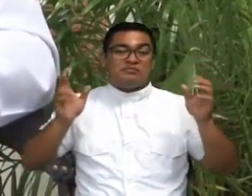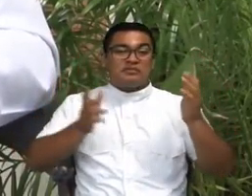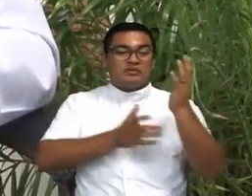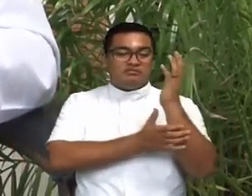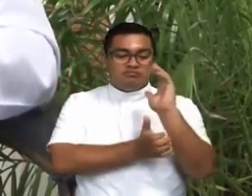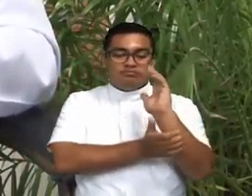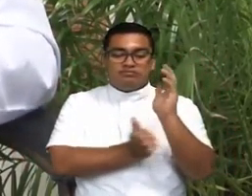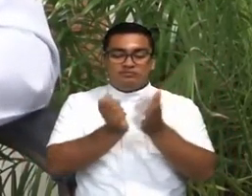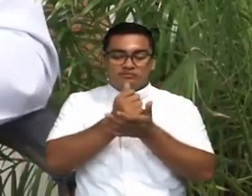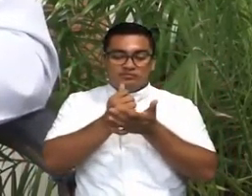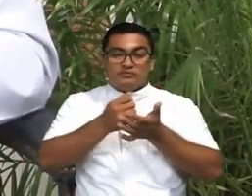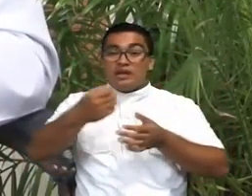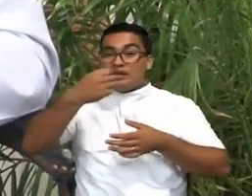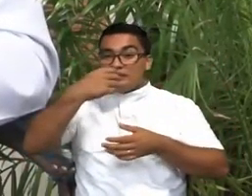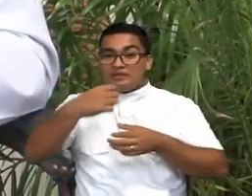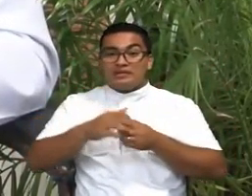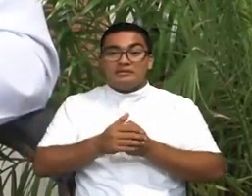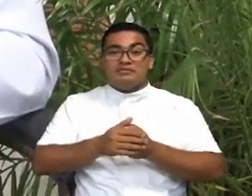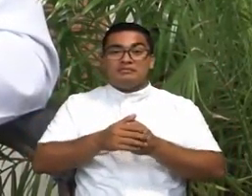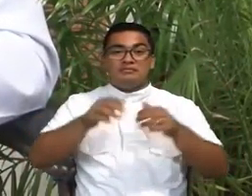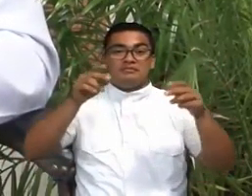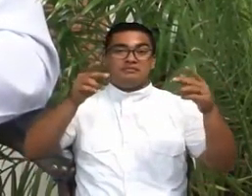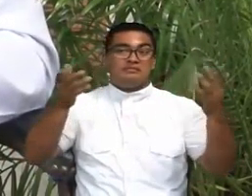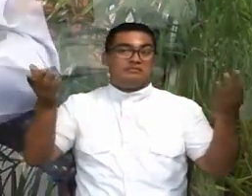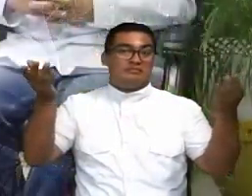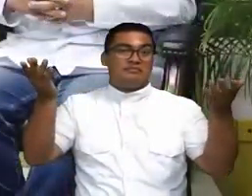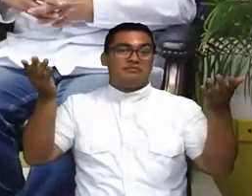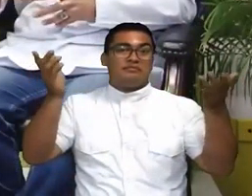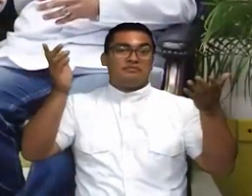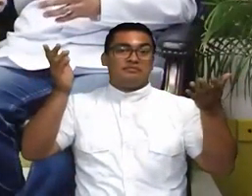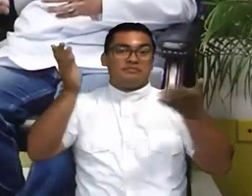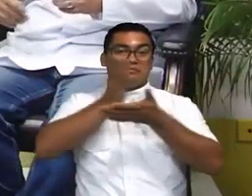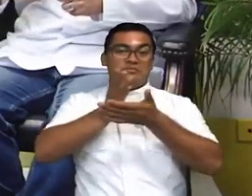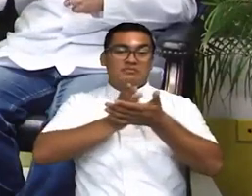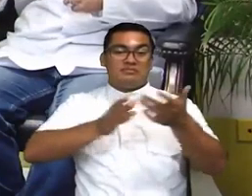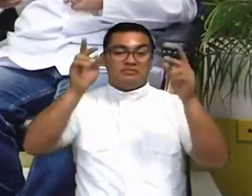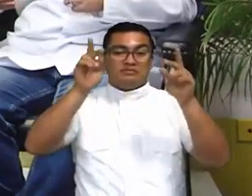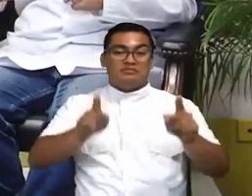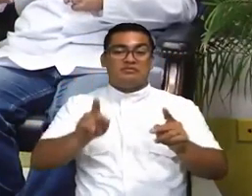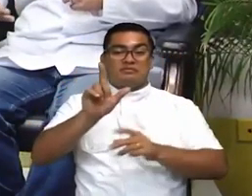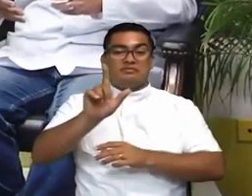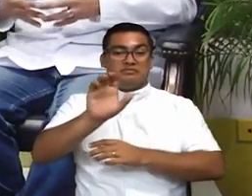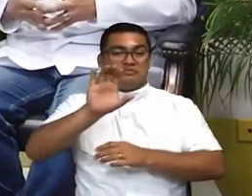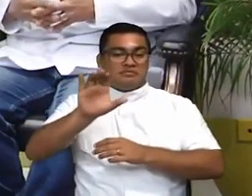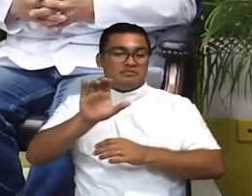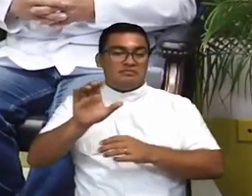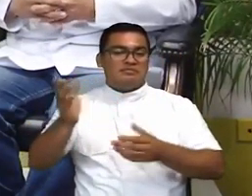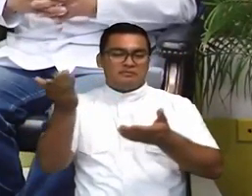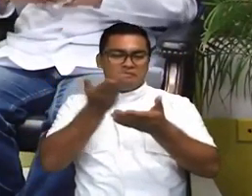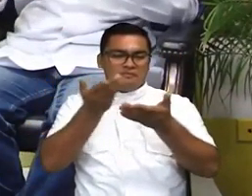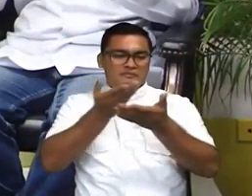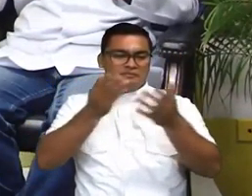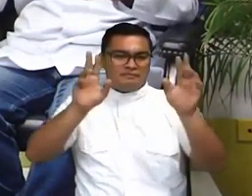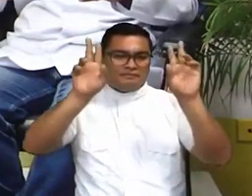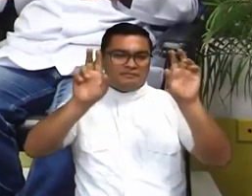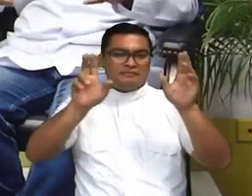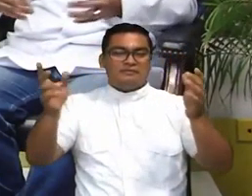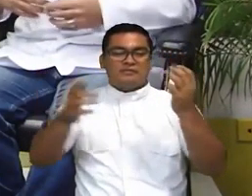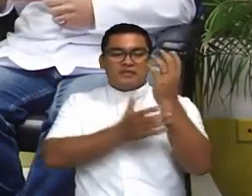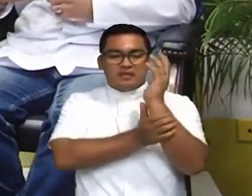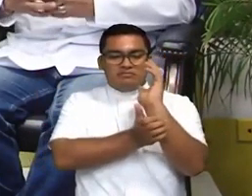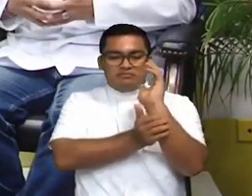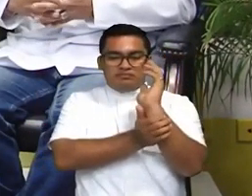natural. Tenemos personas o licenciados que han estudiado sobre esto. Y estamos apoyando